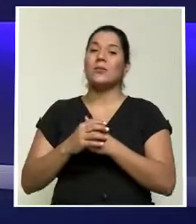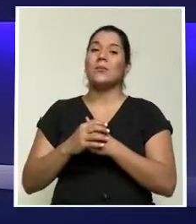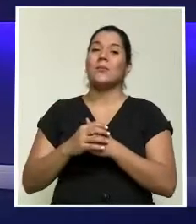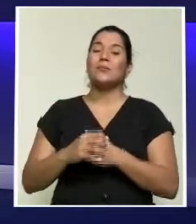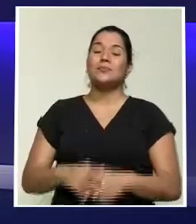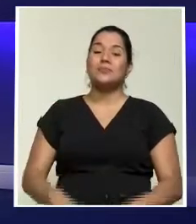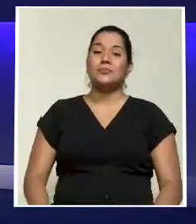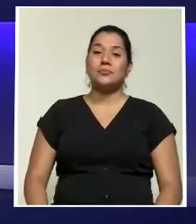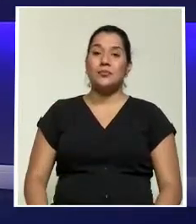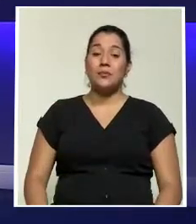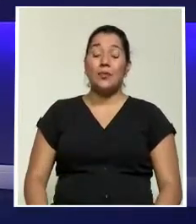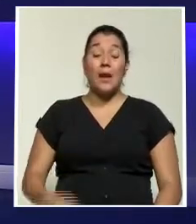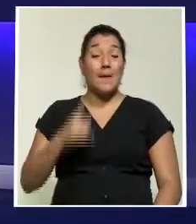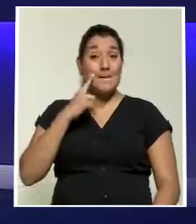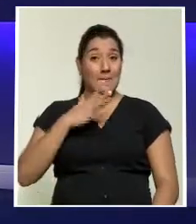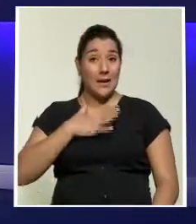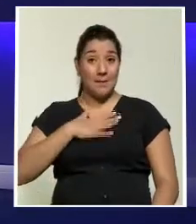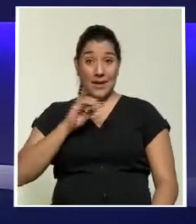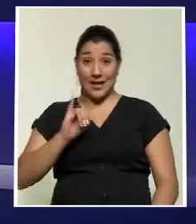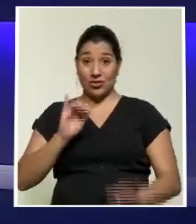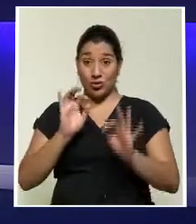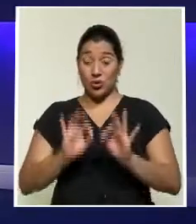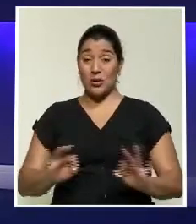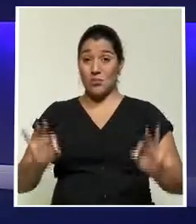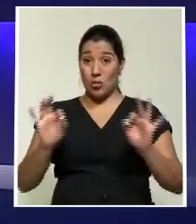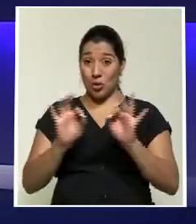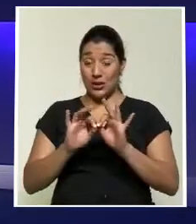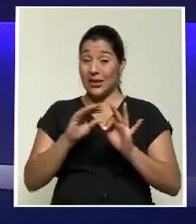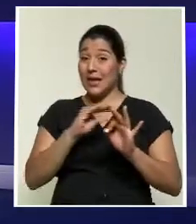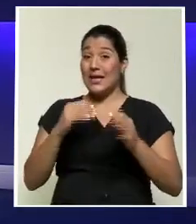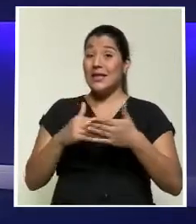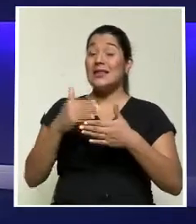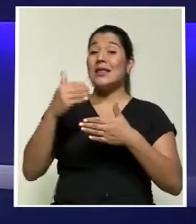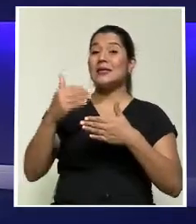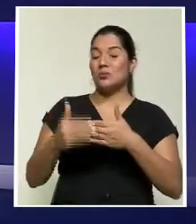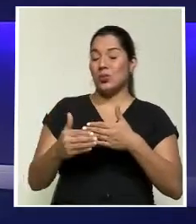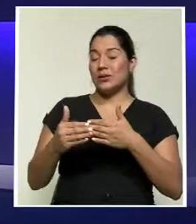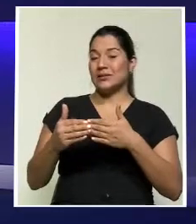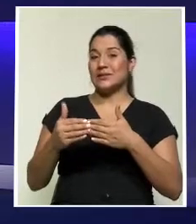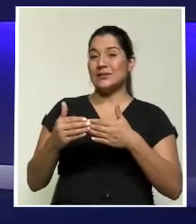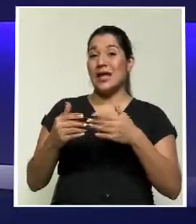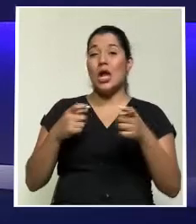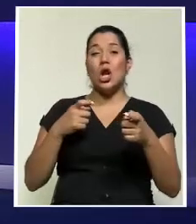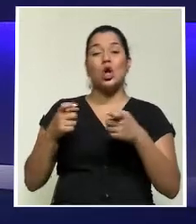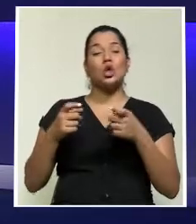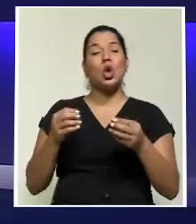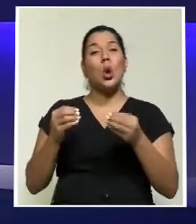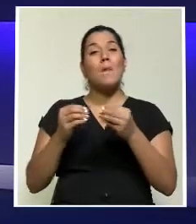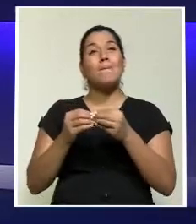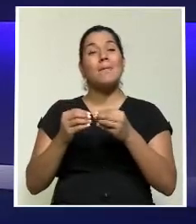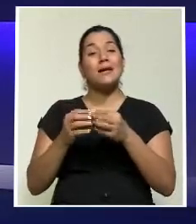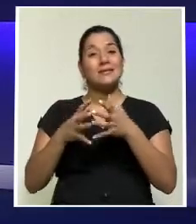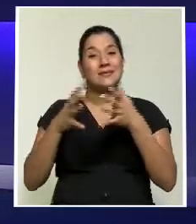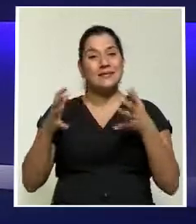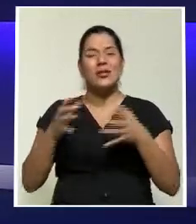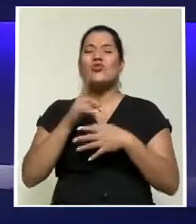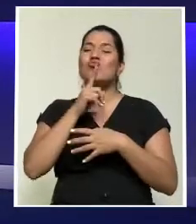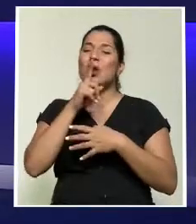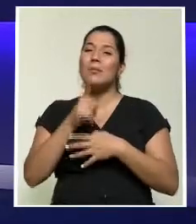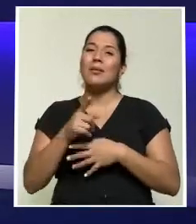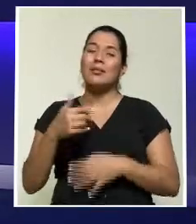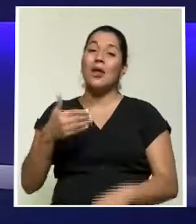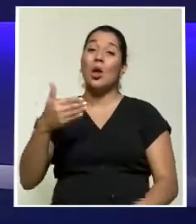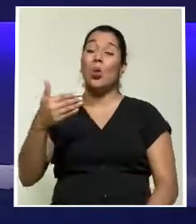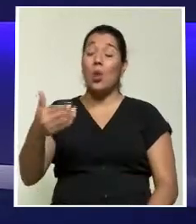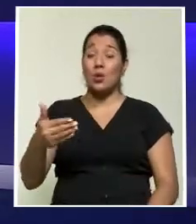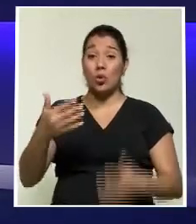a otra cosa. Para mí eso es esencial, y después ya el manejo más amplio. Es cierto que cuando